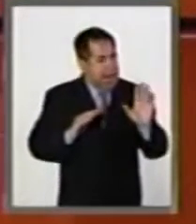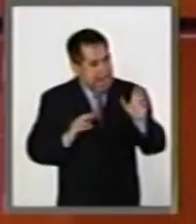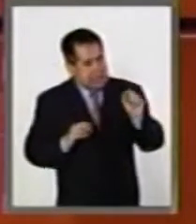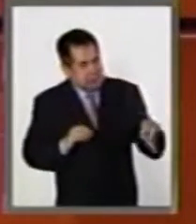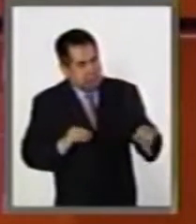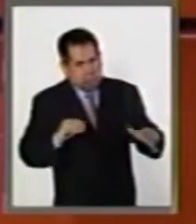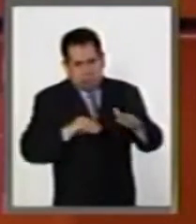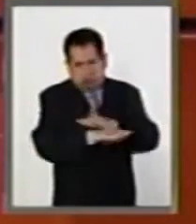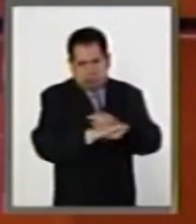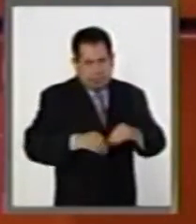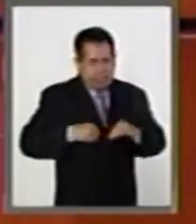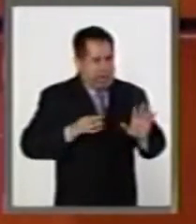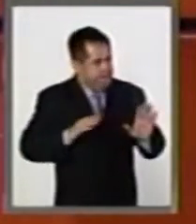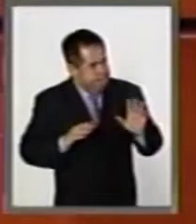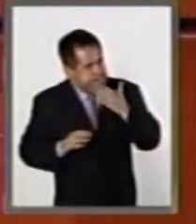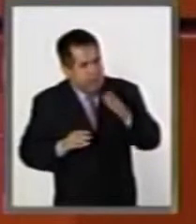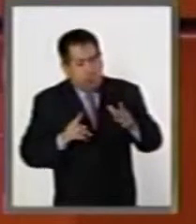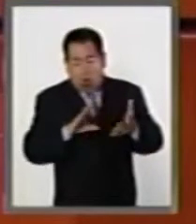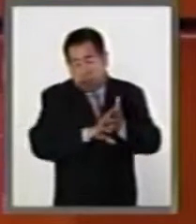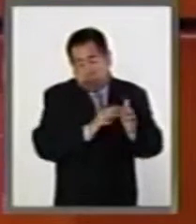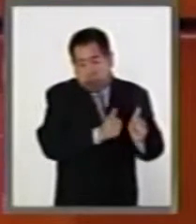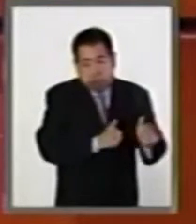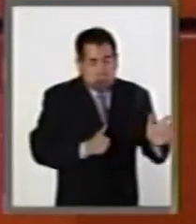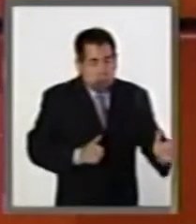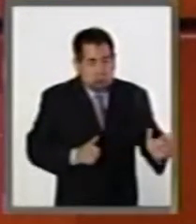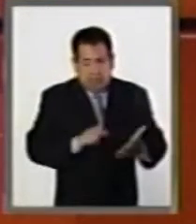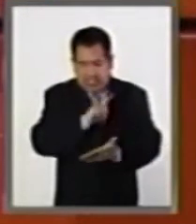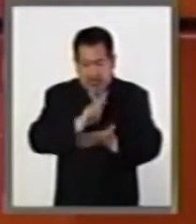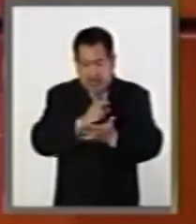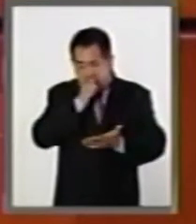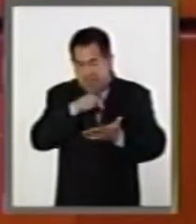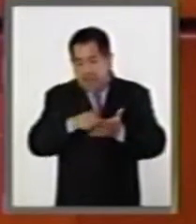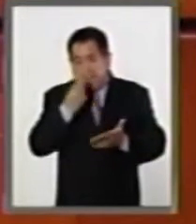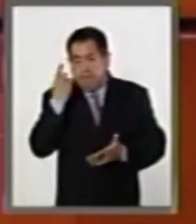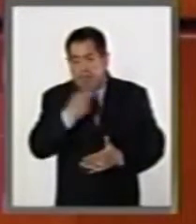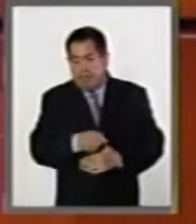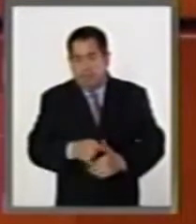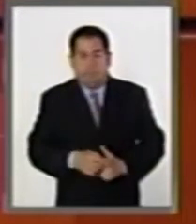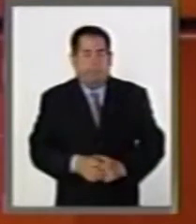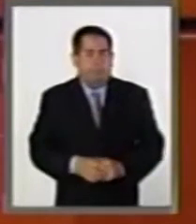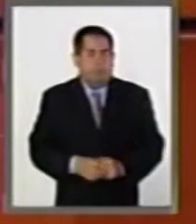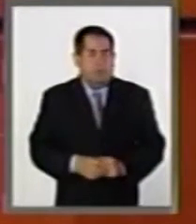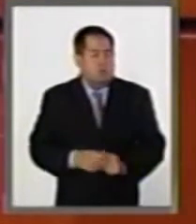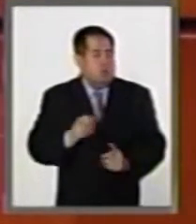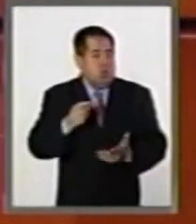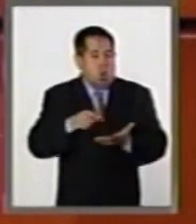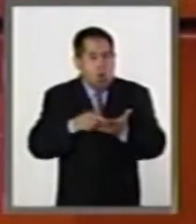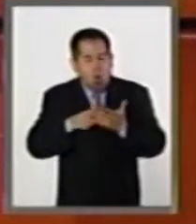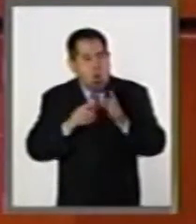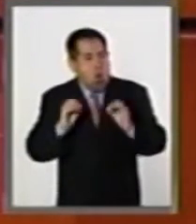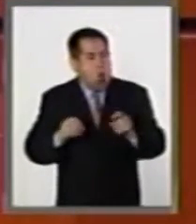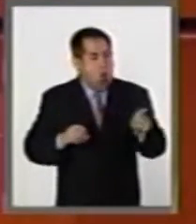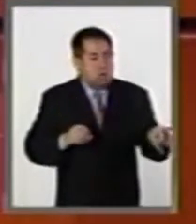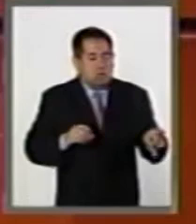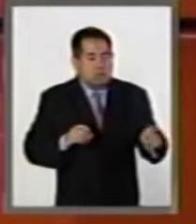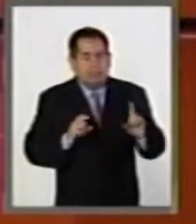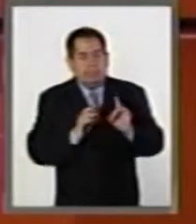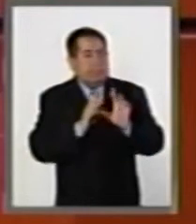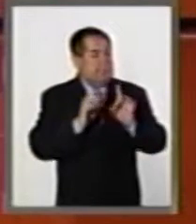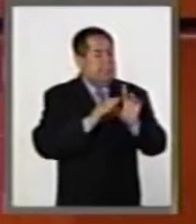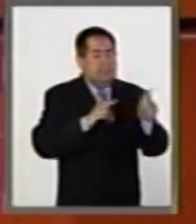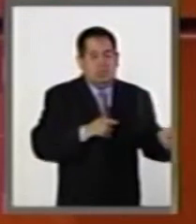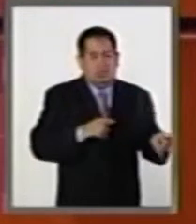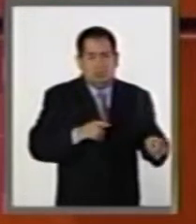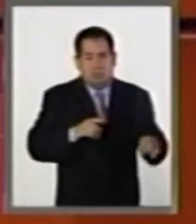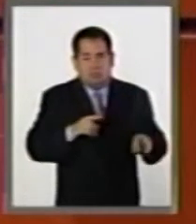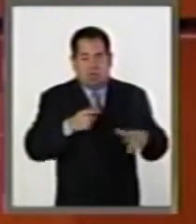viven que aquellas que la propia ley establece o que sean consecuencia de